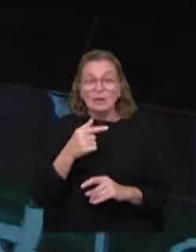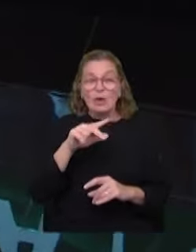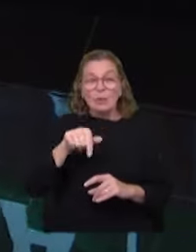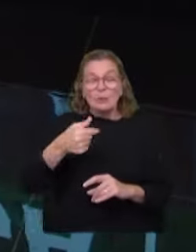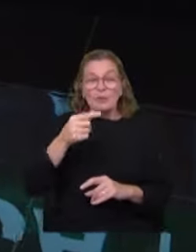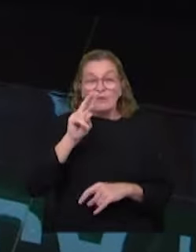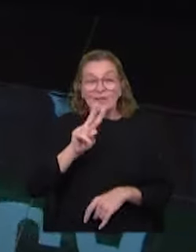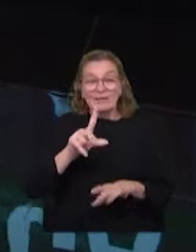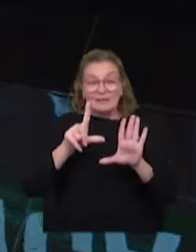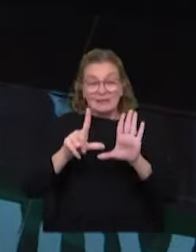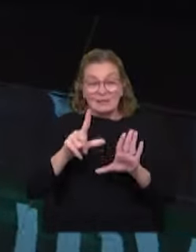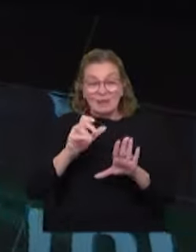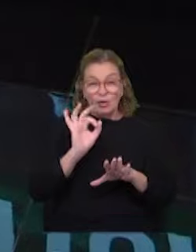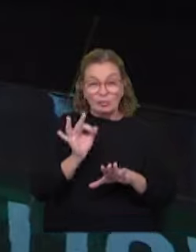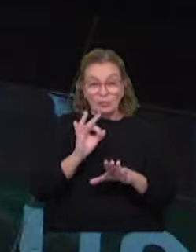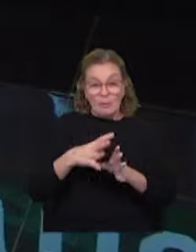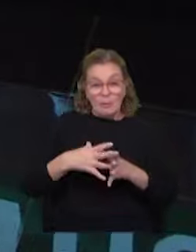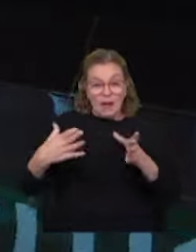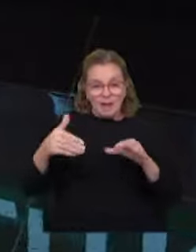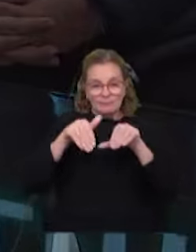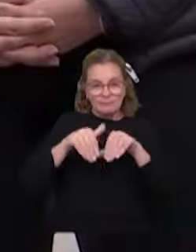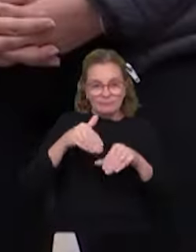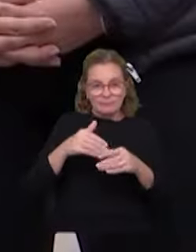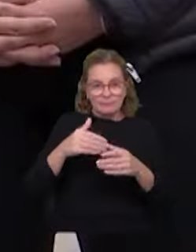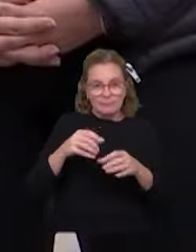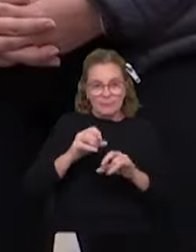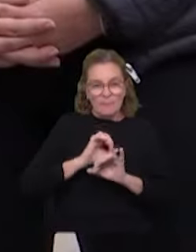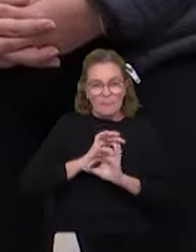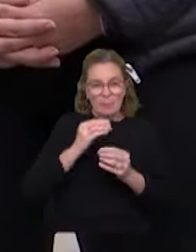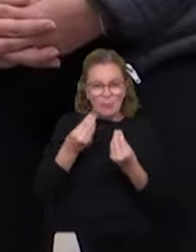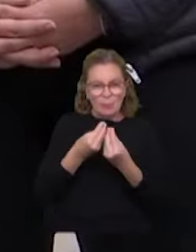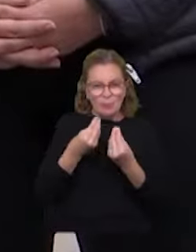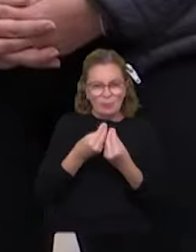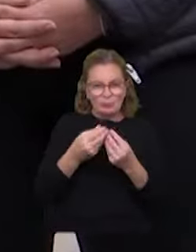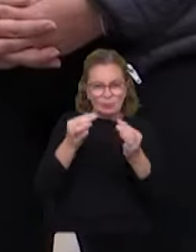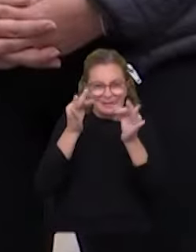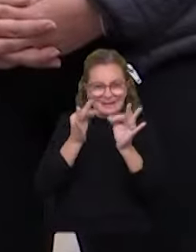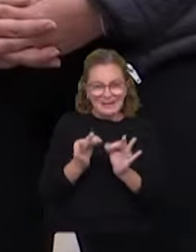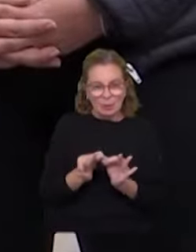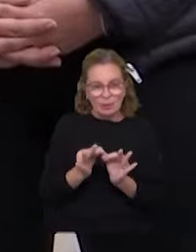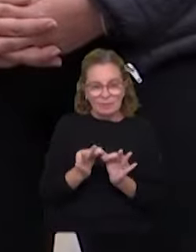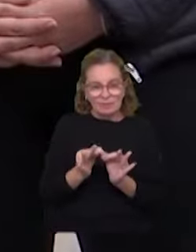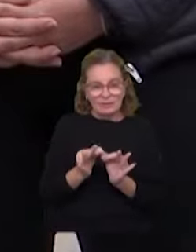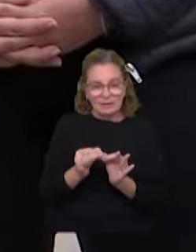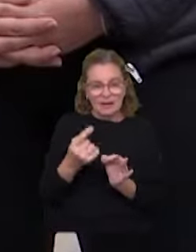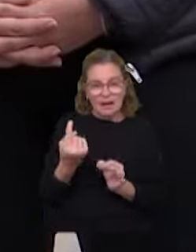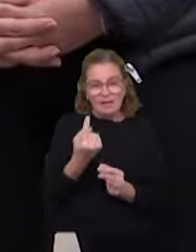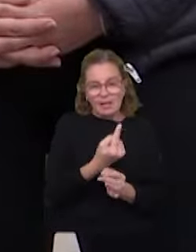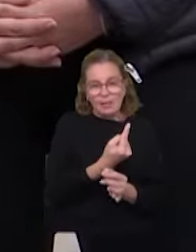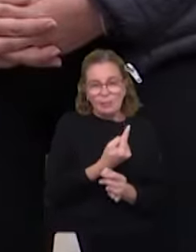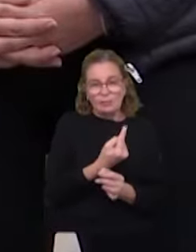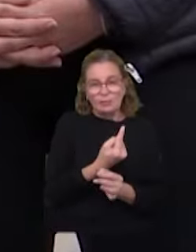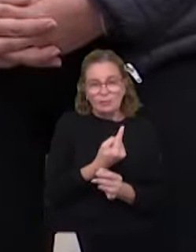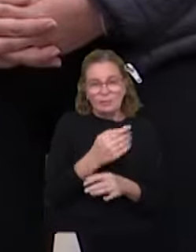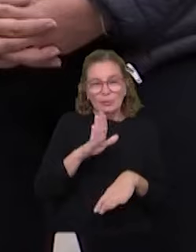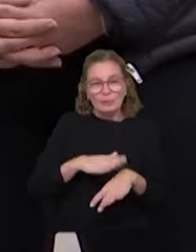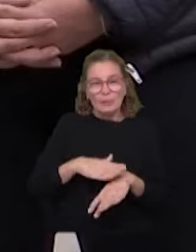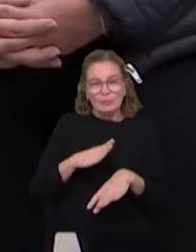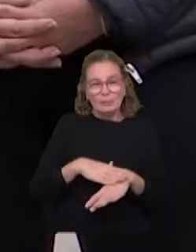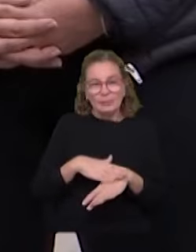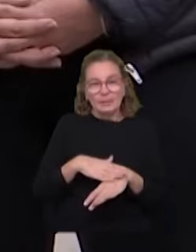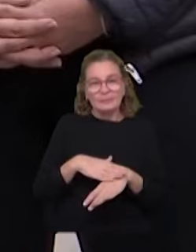una avalancha de votos Que hará explotar las a fabs seguramente cada uno de nosotros tiene la